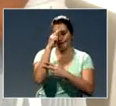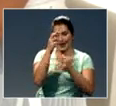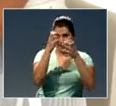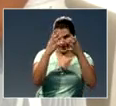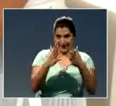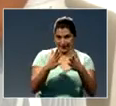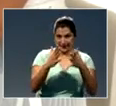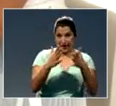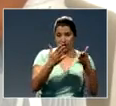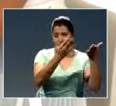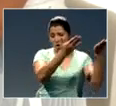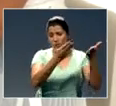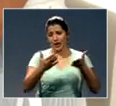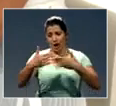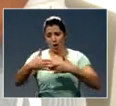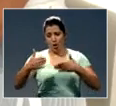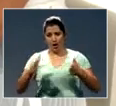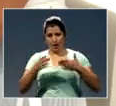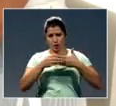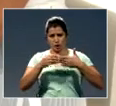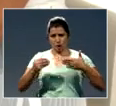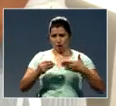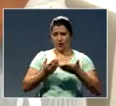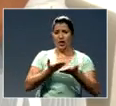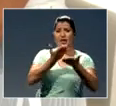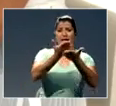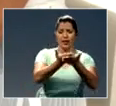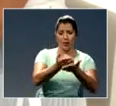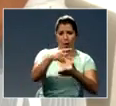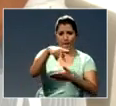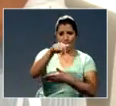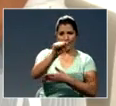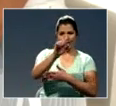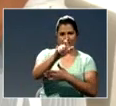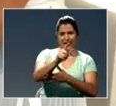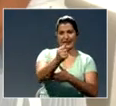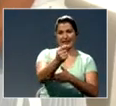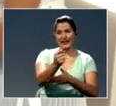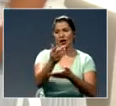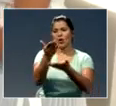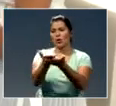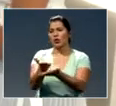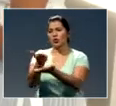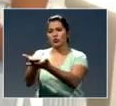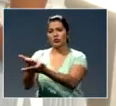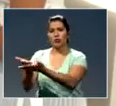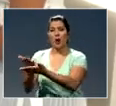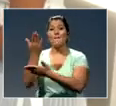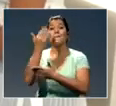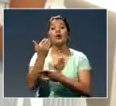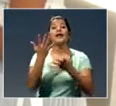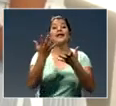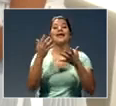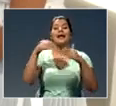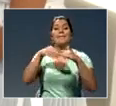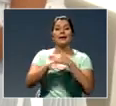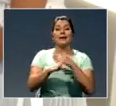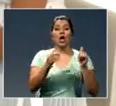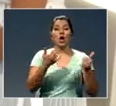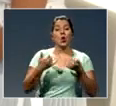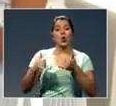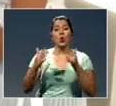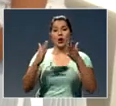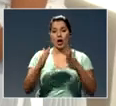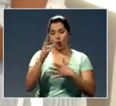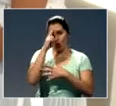dio a Reinaldo, le dio al uno, le dio al otro, le dio a Pascal, porque ellos necesitan meter jugadores mexicanos ayudados